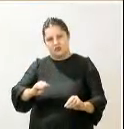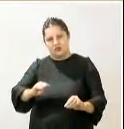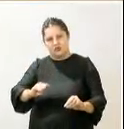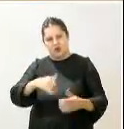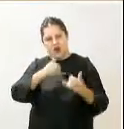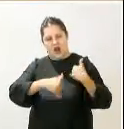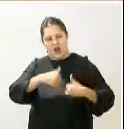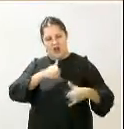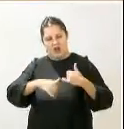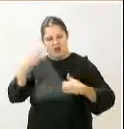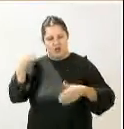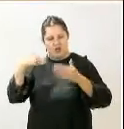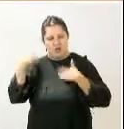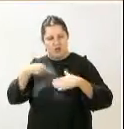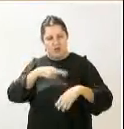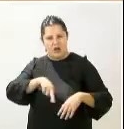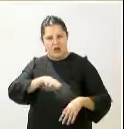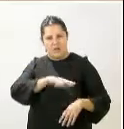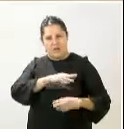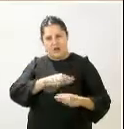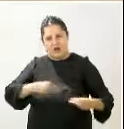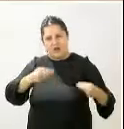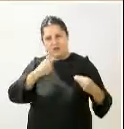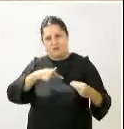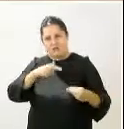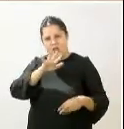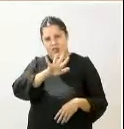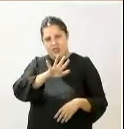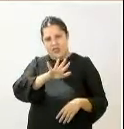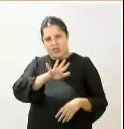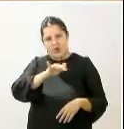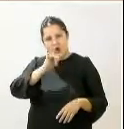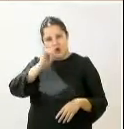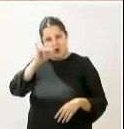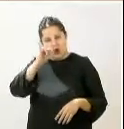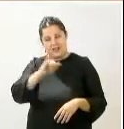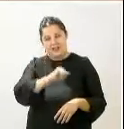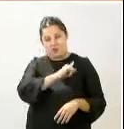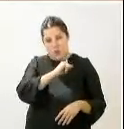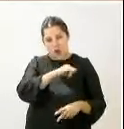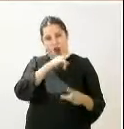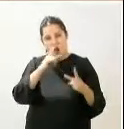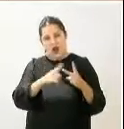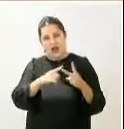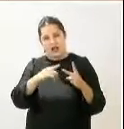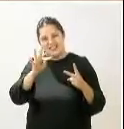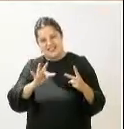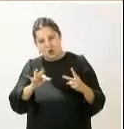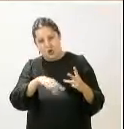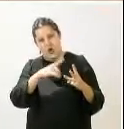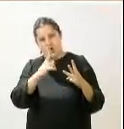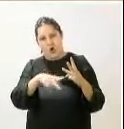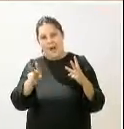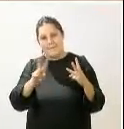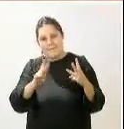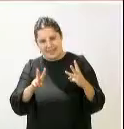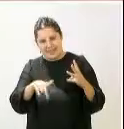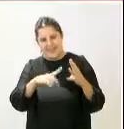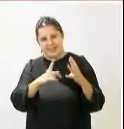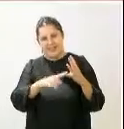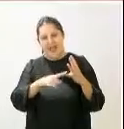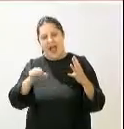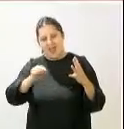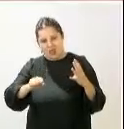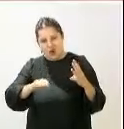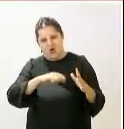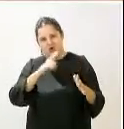horror, constan 5 riojanos. Se trata de Juan Pérez Martínez, Teodoro Pérez Sáenz, Vicente Gil Díaz, Antonio Díaz Rodríguez